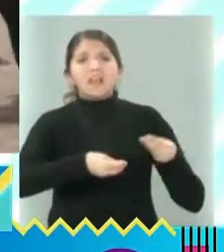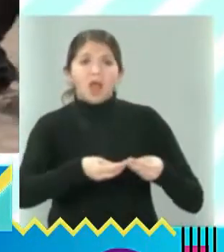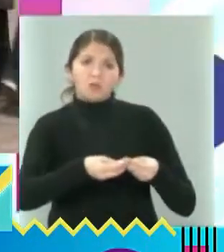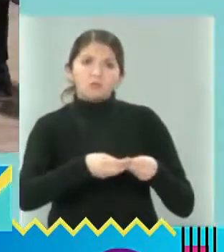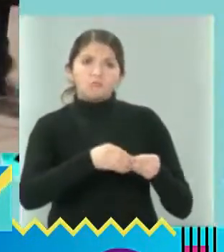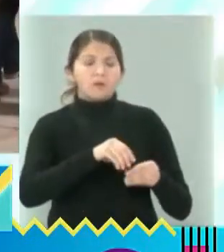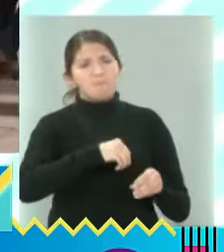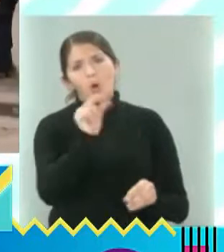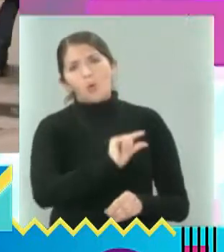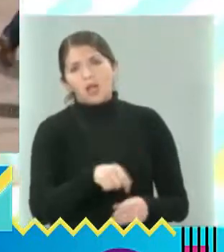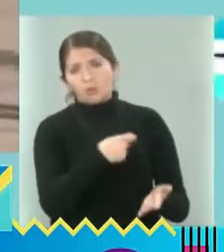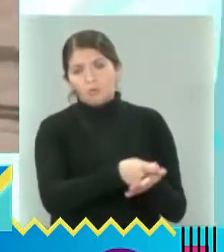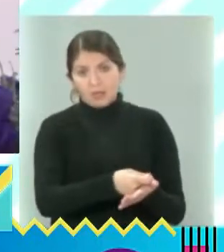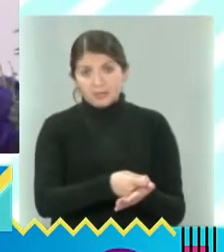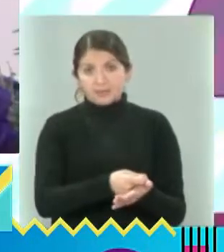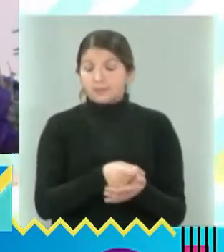empresa privada.